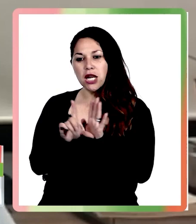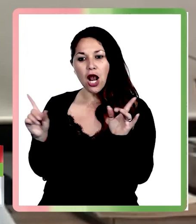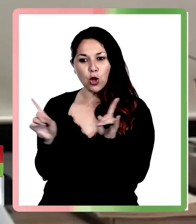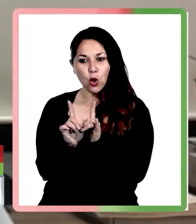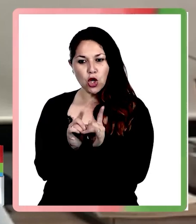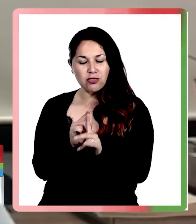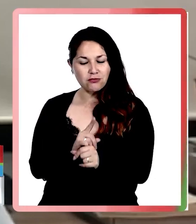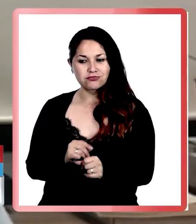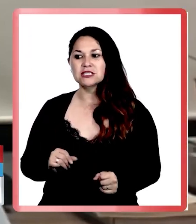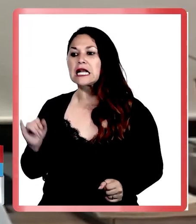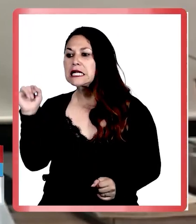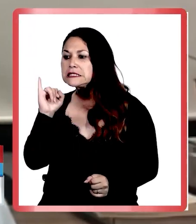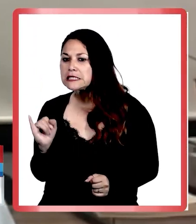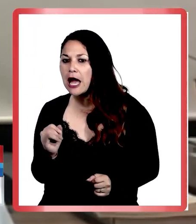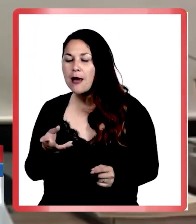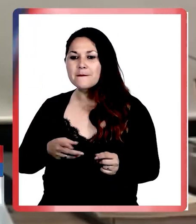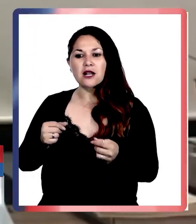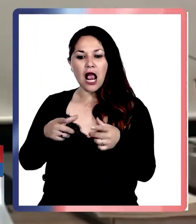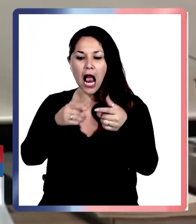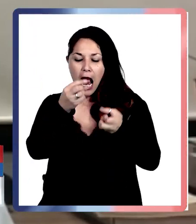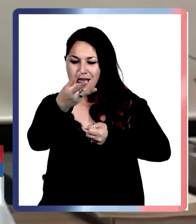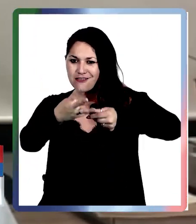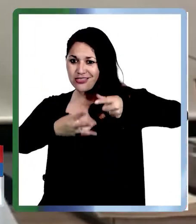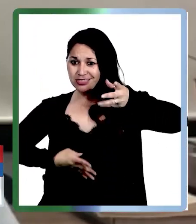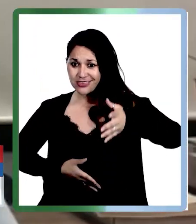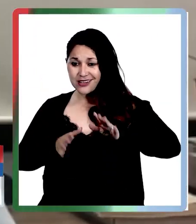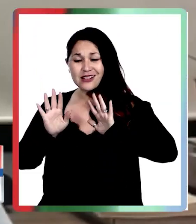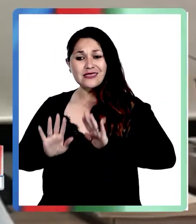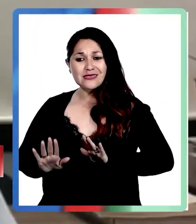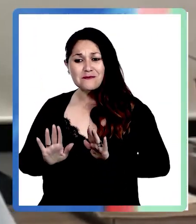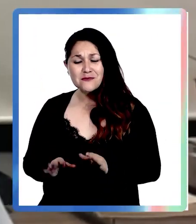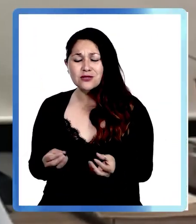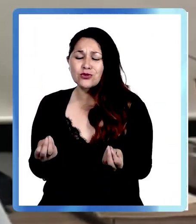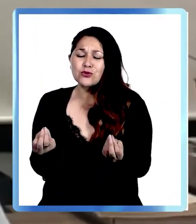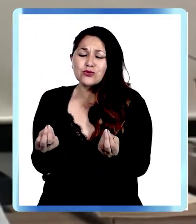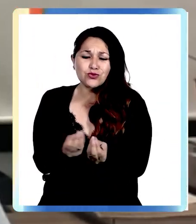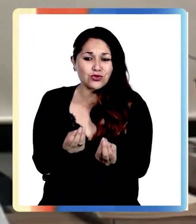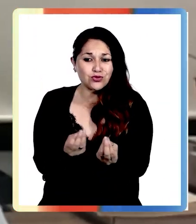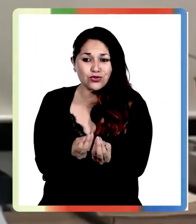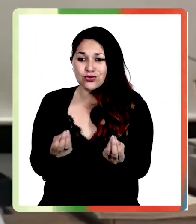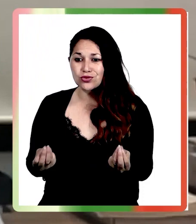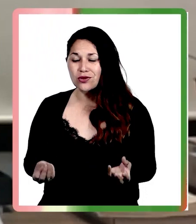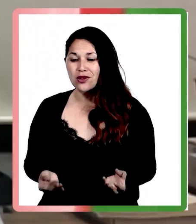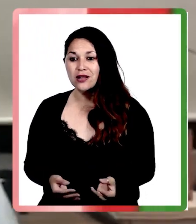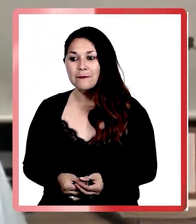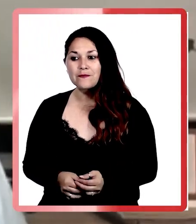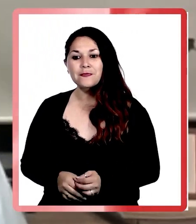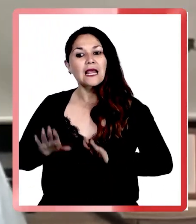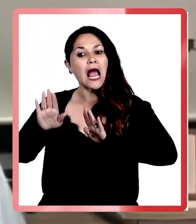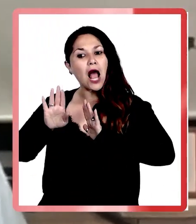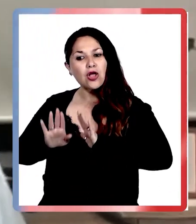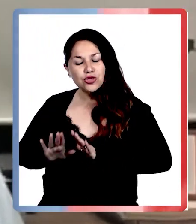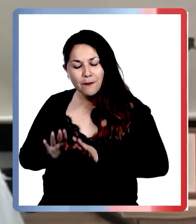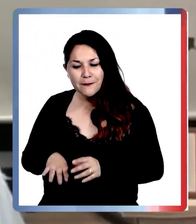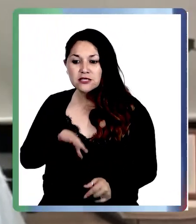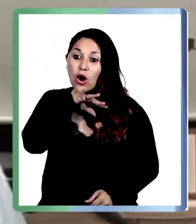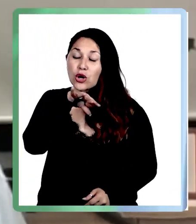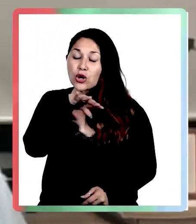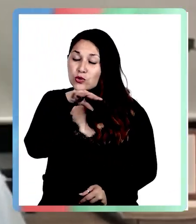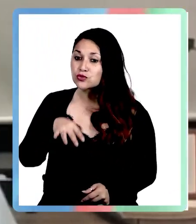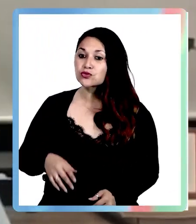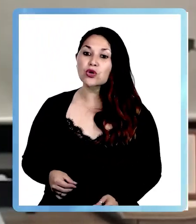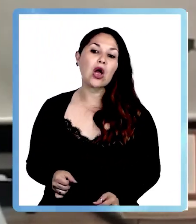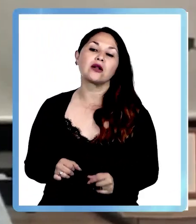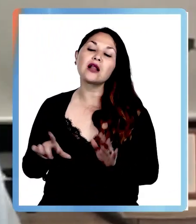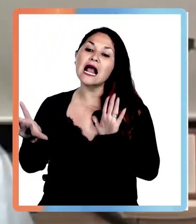tenemos el problema de la ISAPRES, tenemos el problema de la lista de espera, tenemos el problema de que hay un atraso en la implementación y